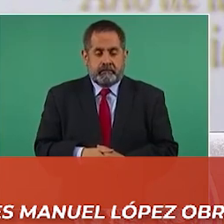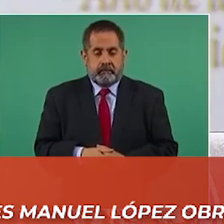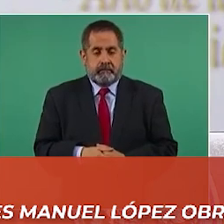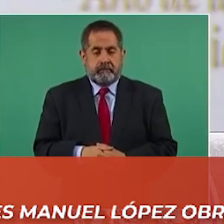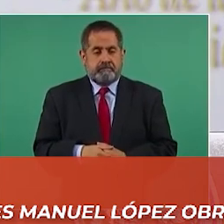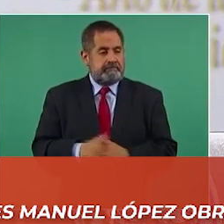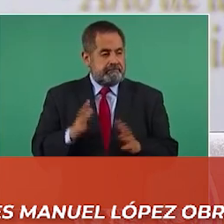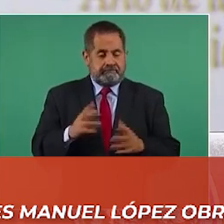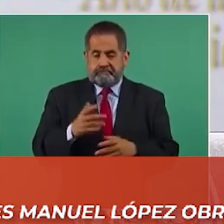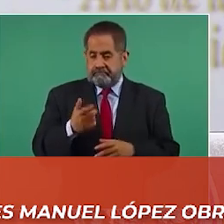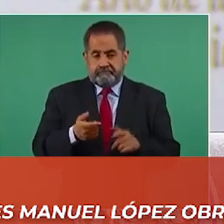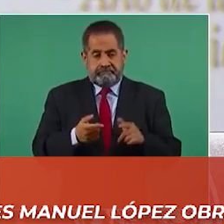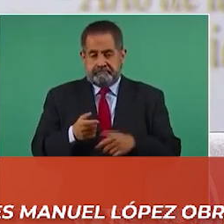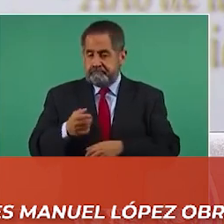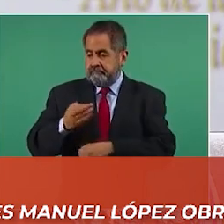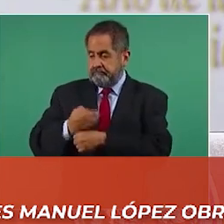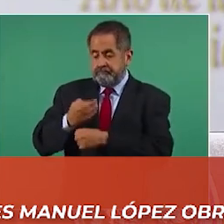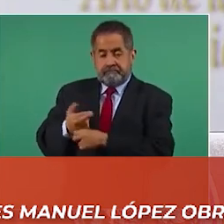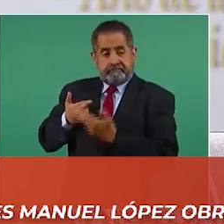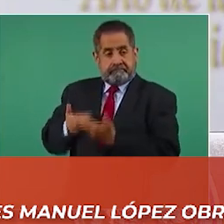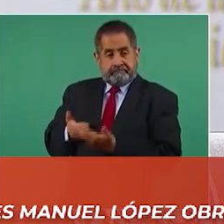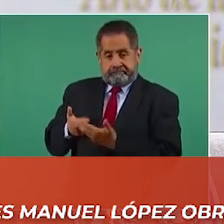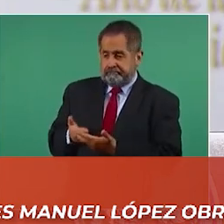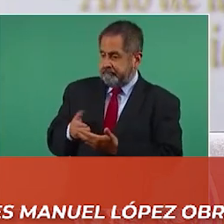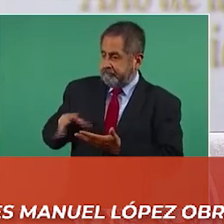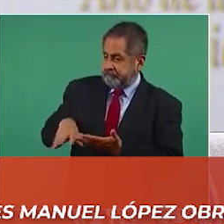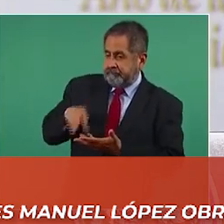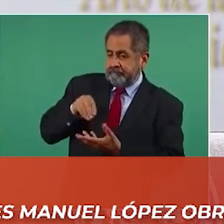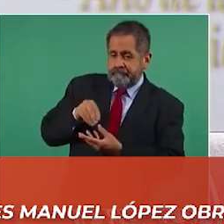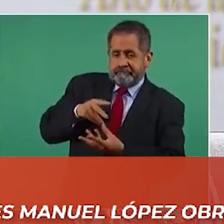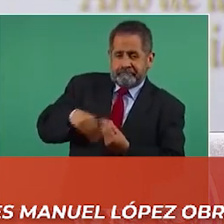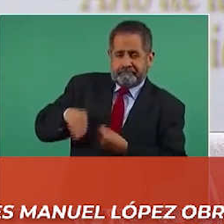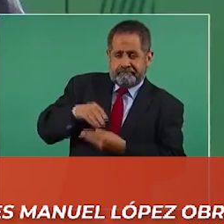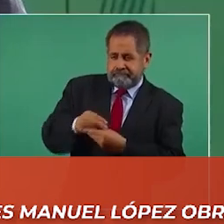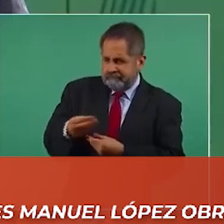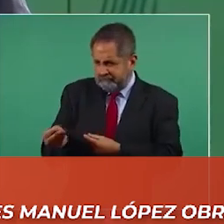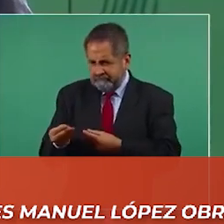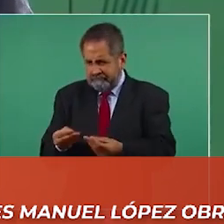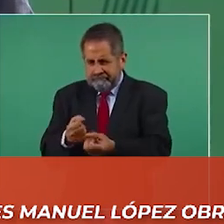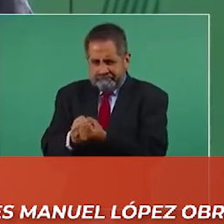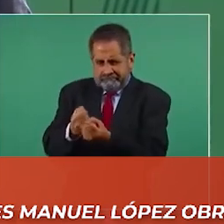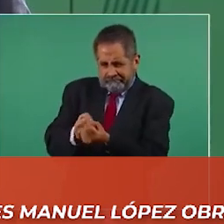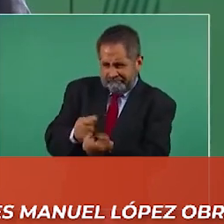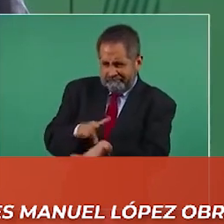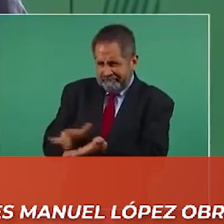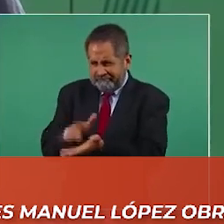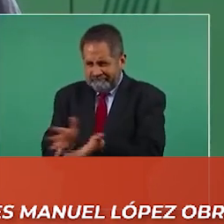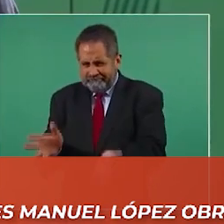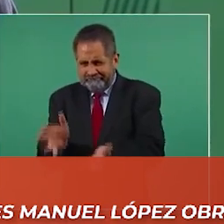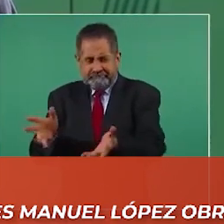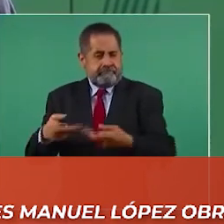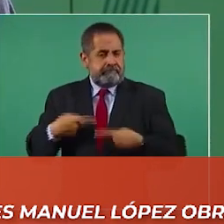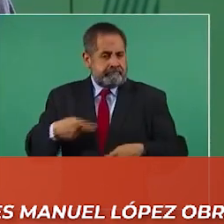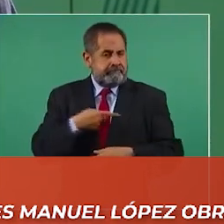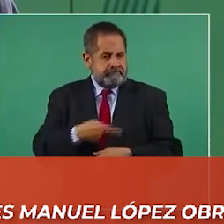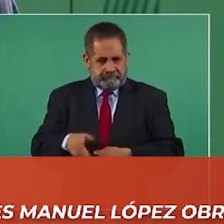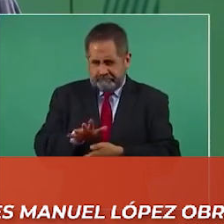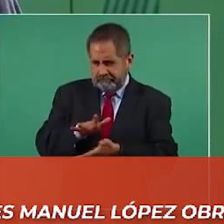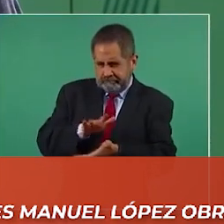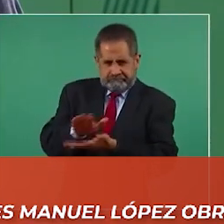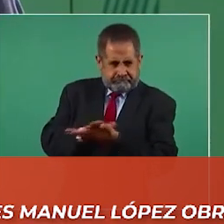Lo que teníamos de ahorros lo metimos abajo para que